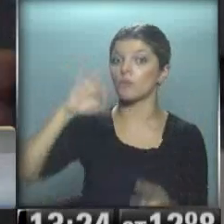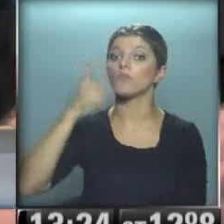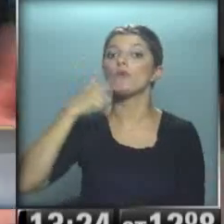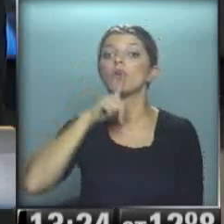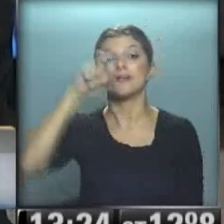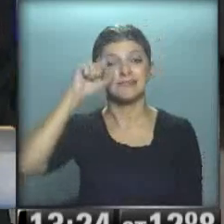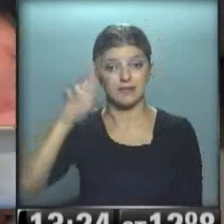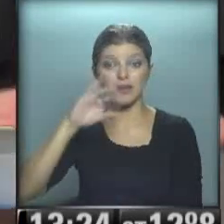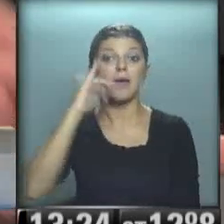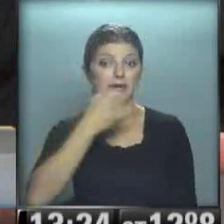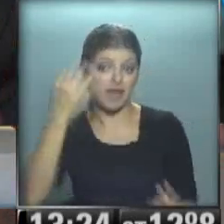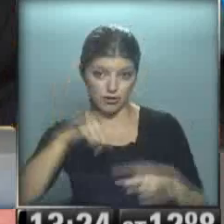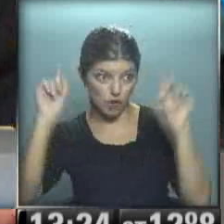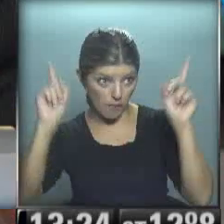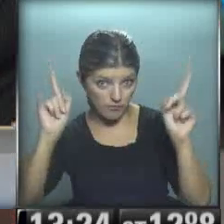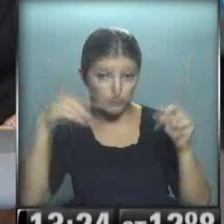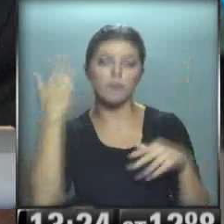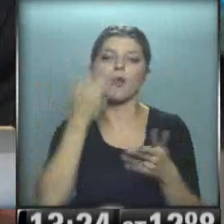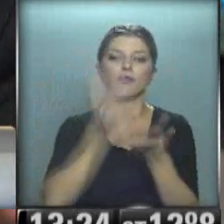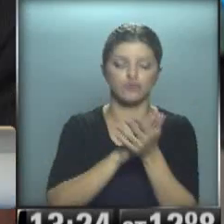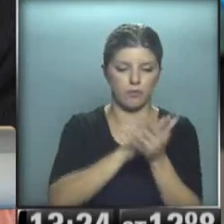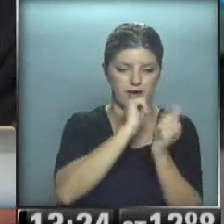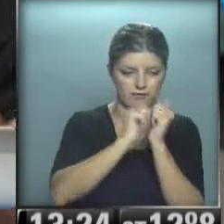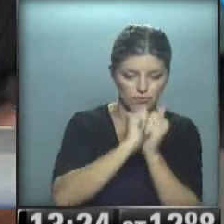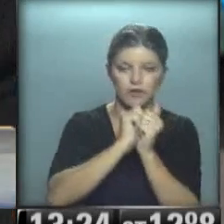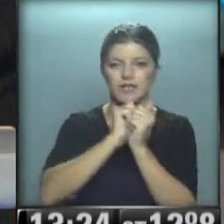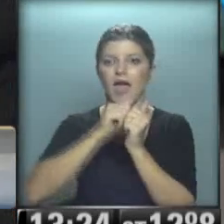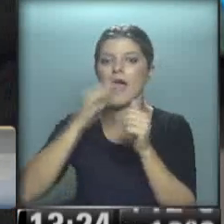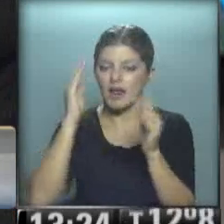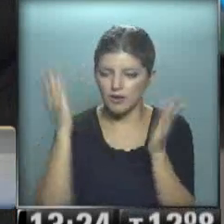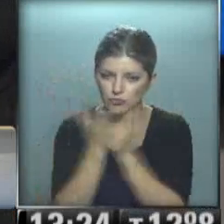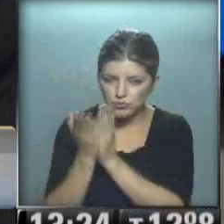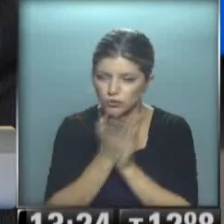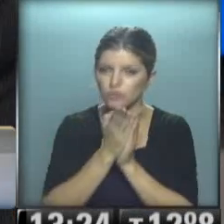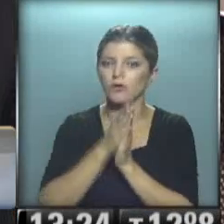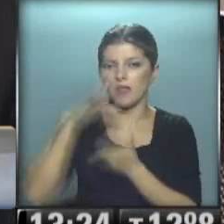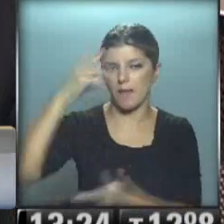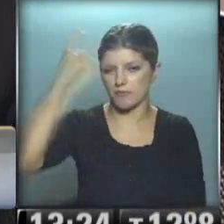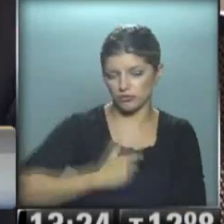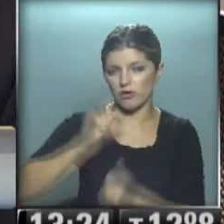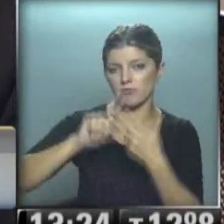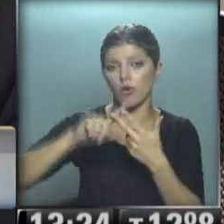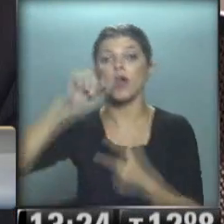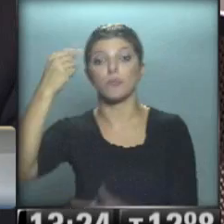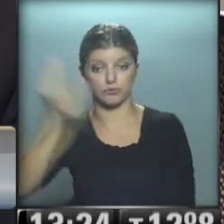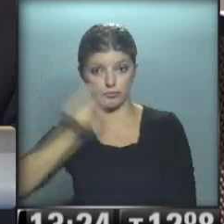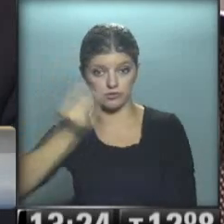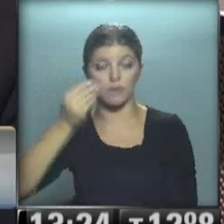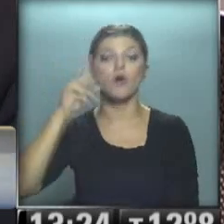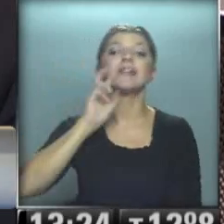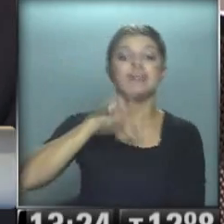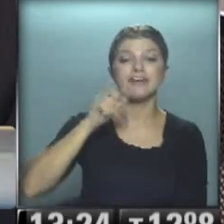O sea, realmente los docentes pueden usar esto desde lo histórico, antropológico, político. Exactamente. Es muy bueno. El próximo sábado, entonces, Nigeria e